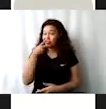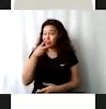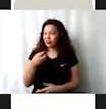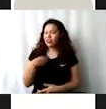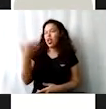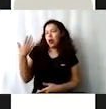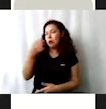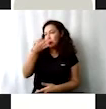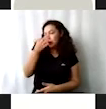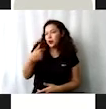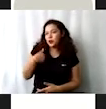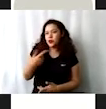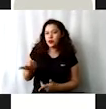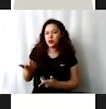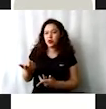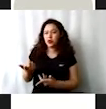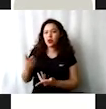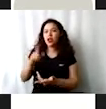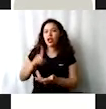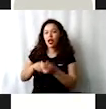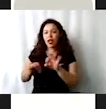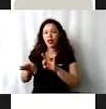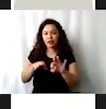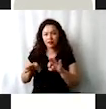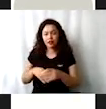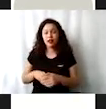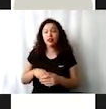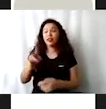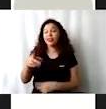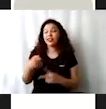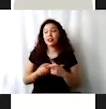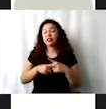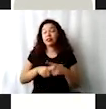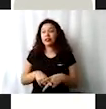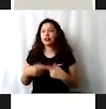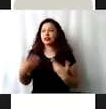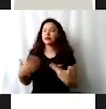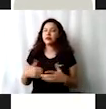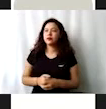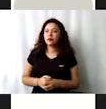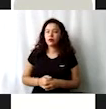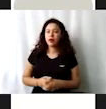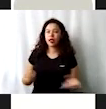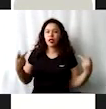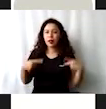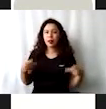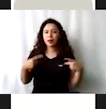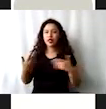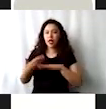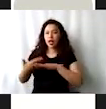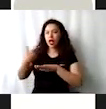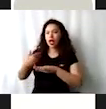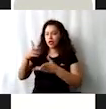poco que tomé la posición. Claro. Entonces, en un principio fue la persona que la estaba desempeñando, fue